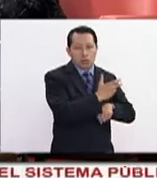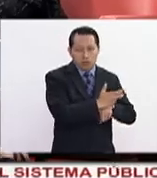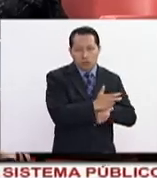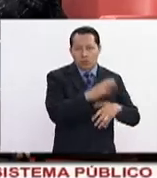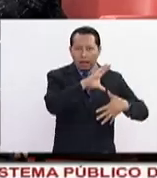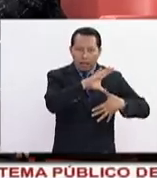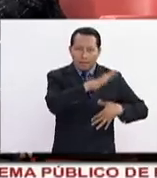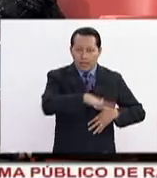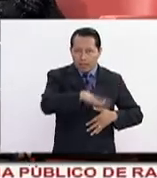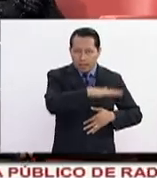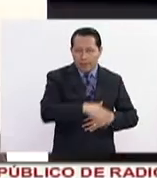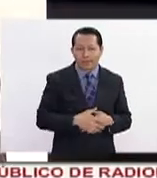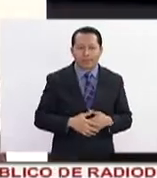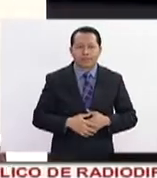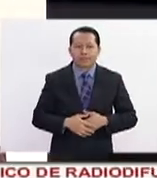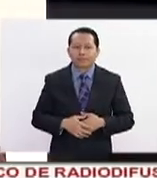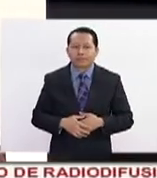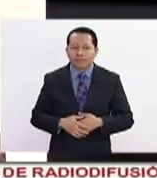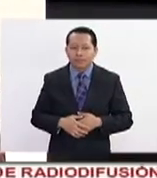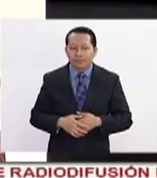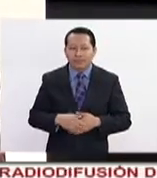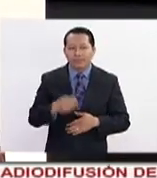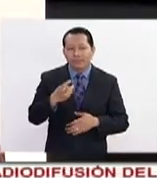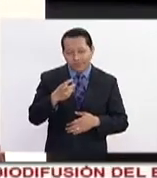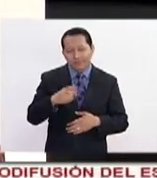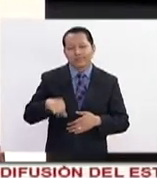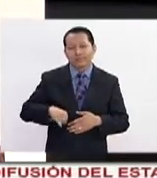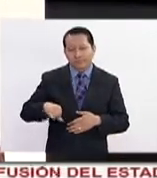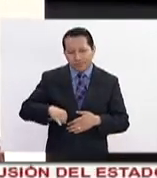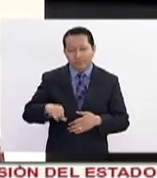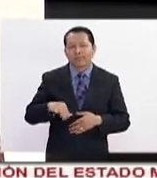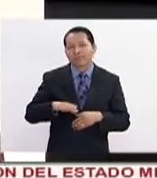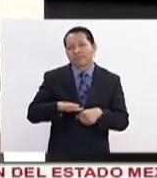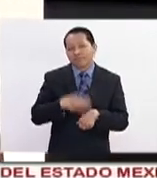Occidente? Efectivamente, es muy interesante esta parte porque